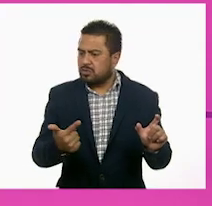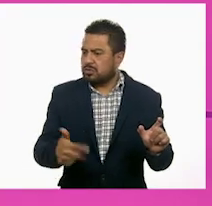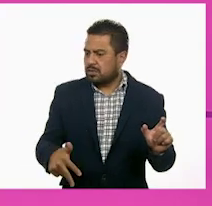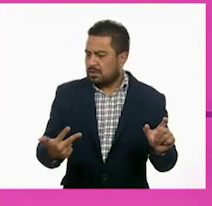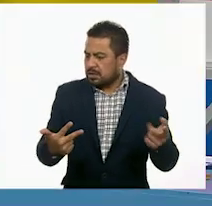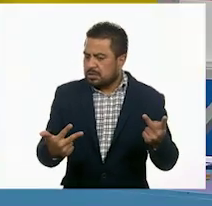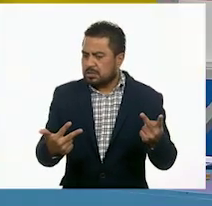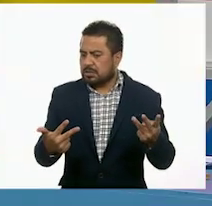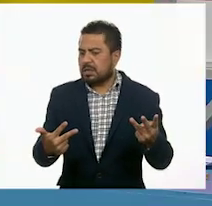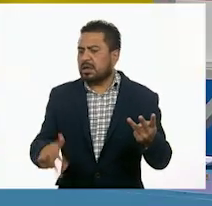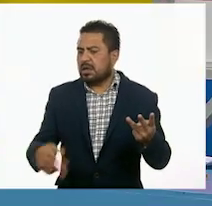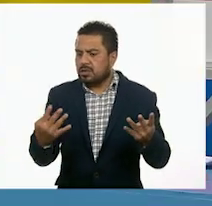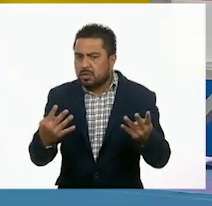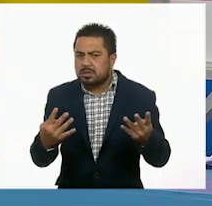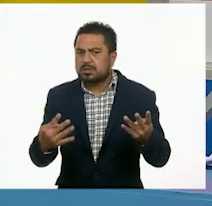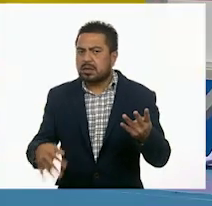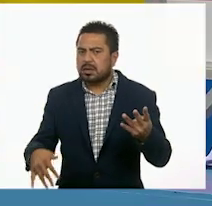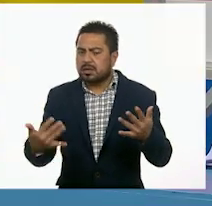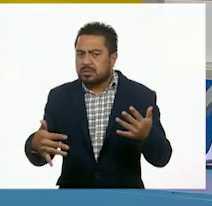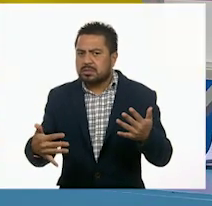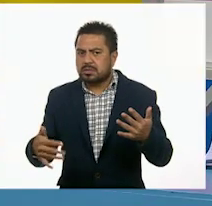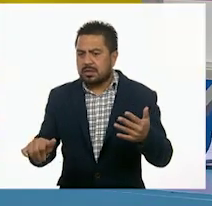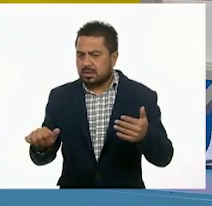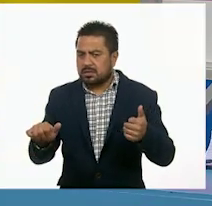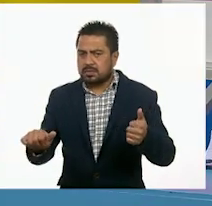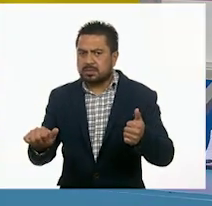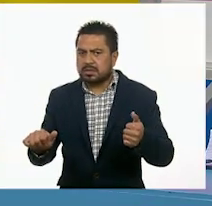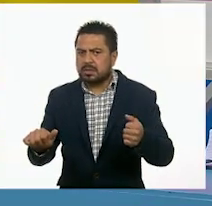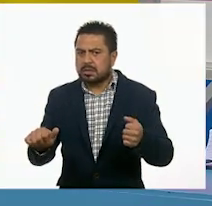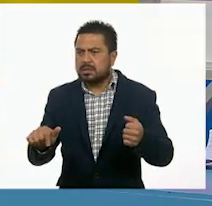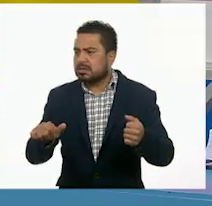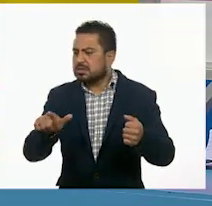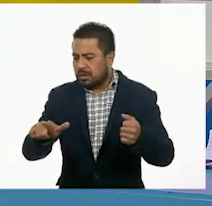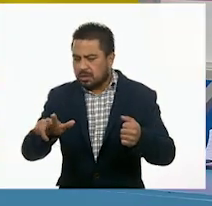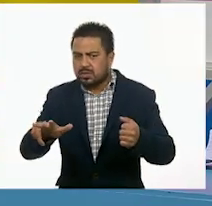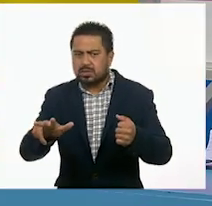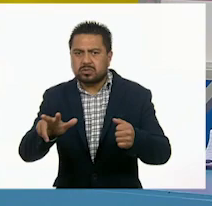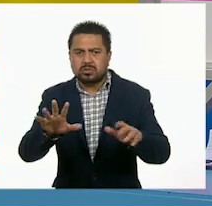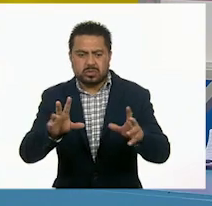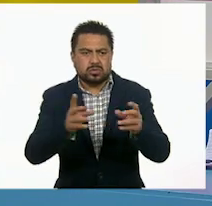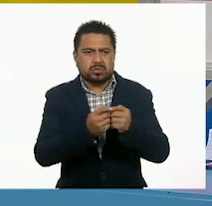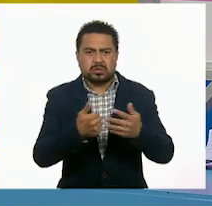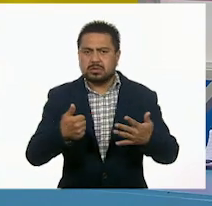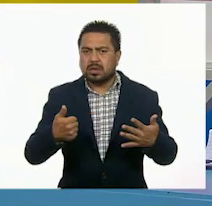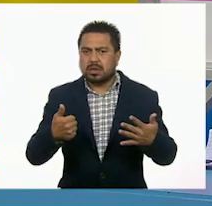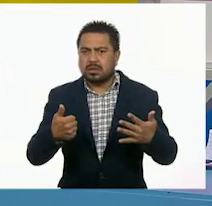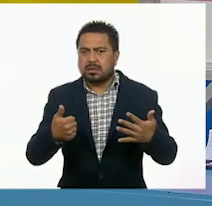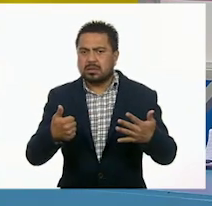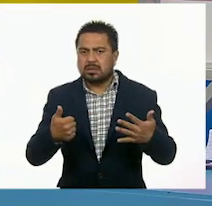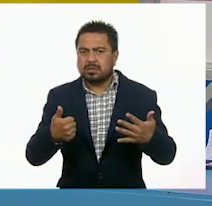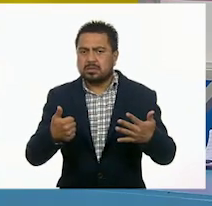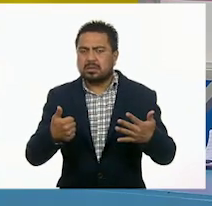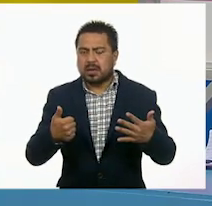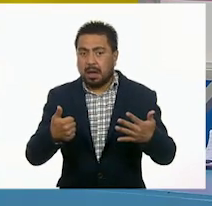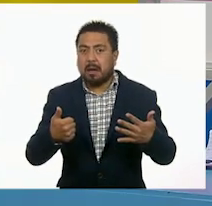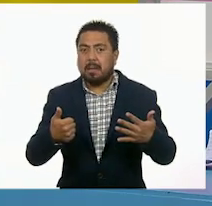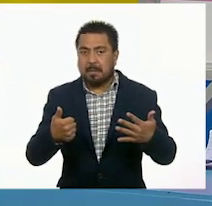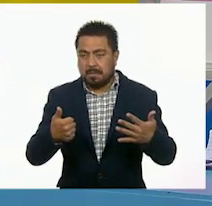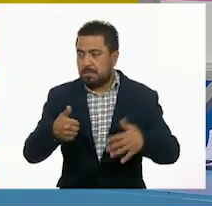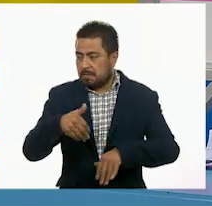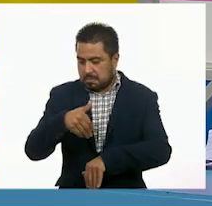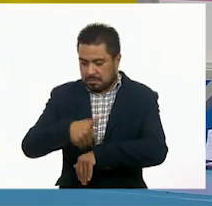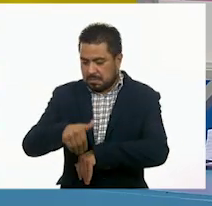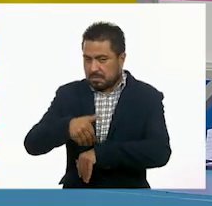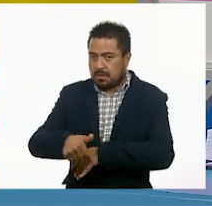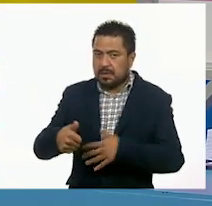13, 14, 15, 16, 17 y 18. Es decir, 6